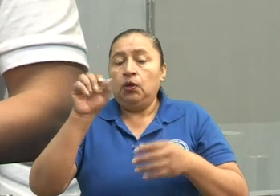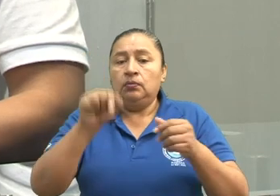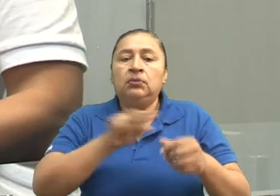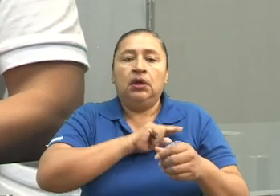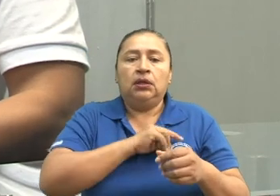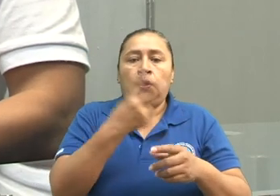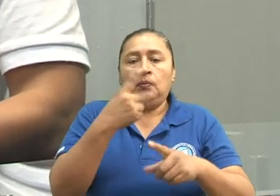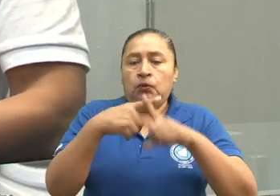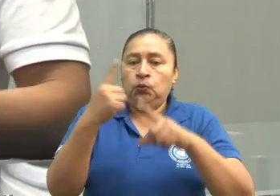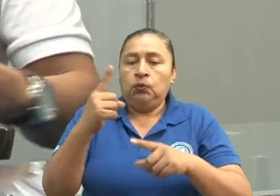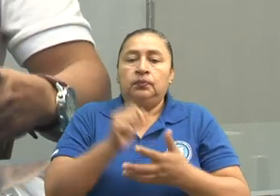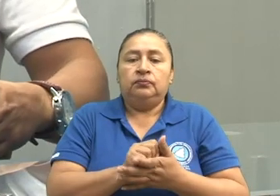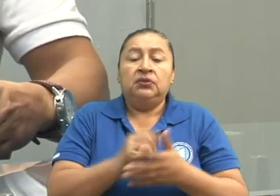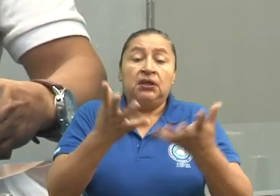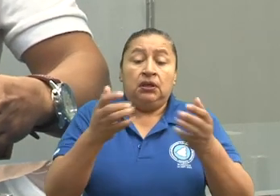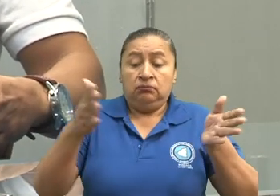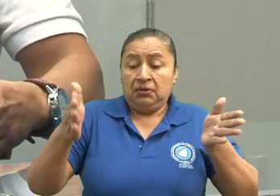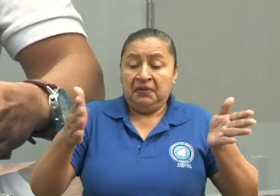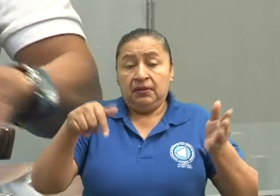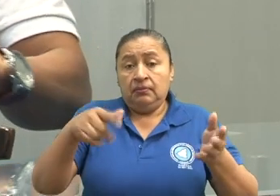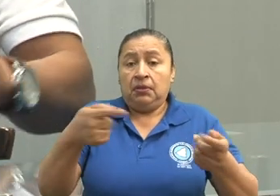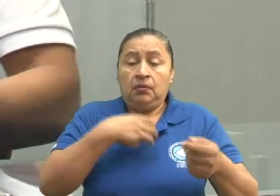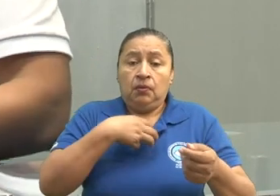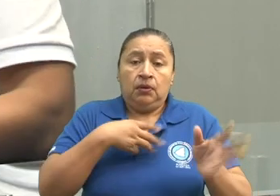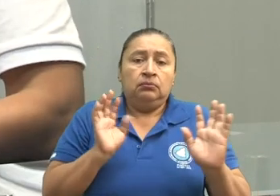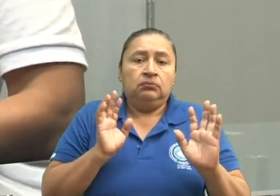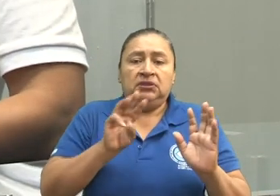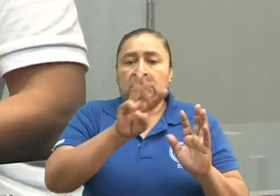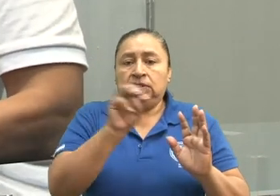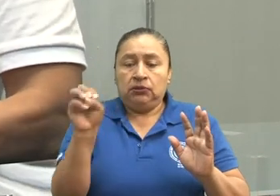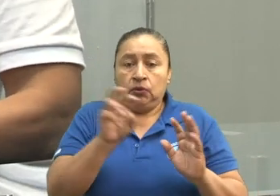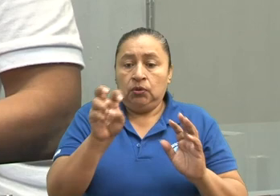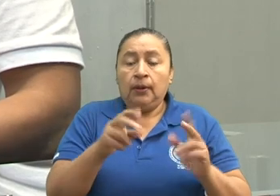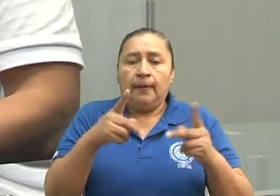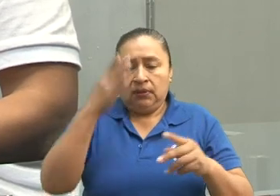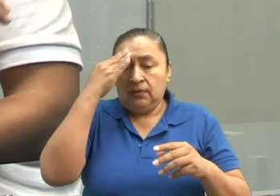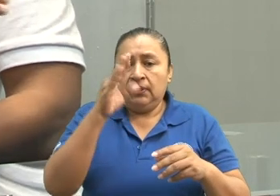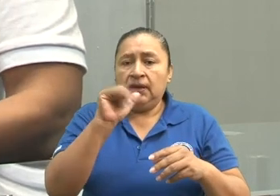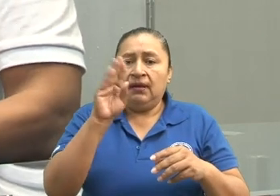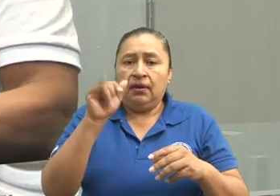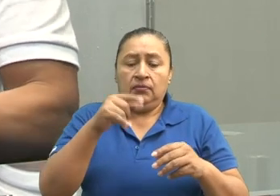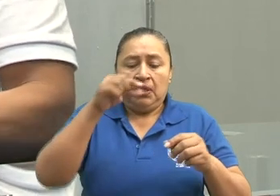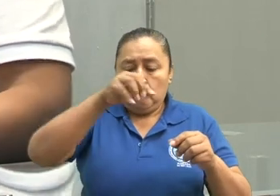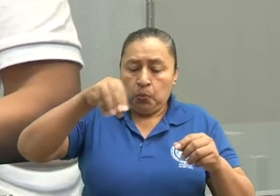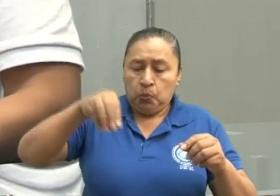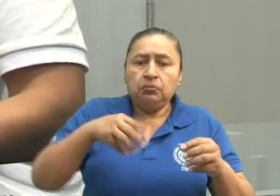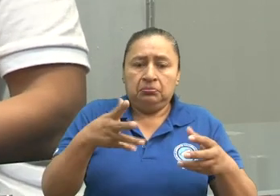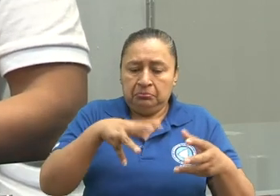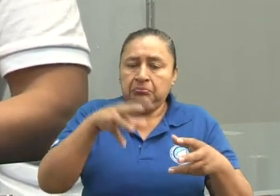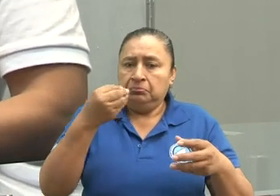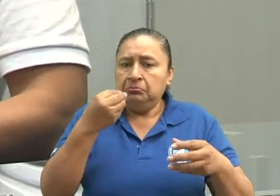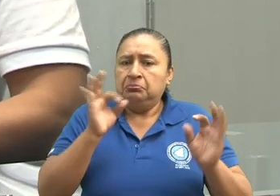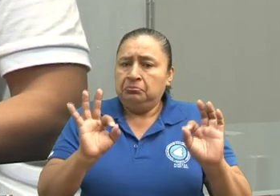de 2x1. Si querés una bandeja para vos, esa te cuesta 300 córdobas. Pero vos sabes que el caballo bayo es variado y es hermosito y